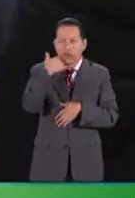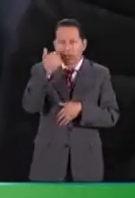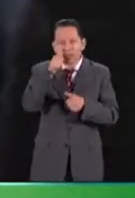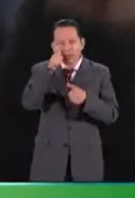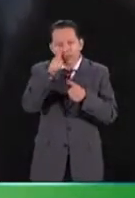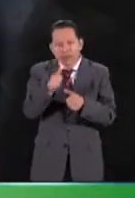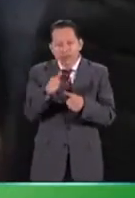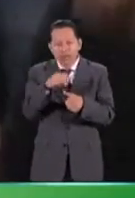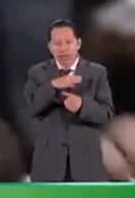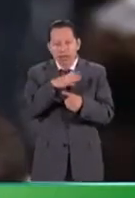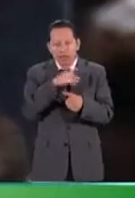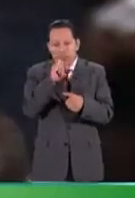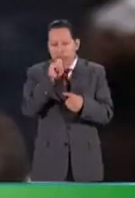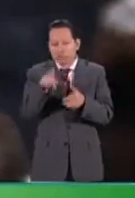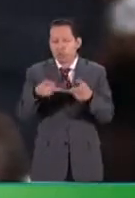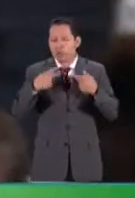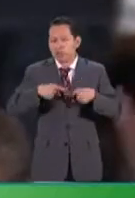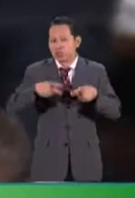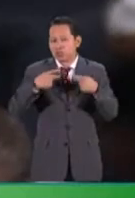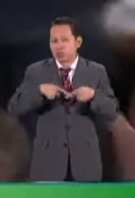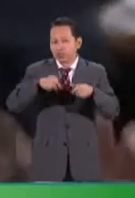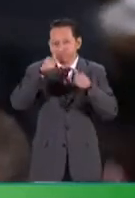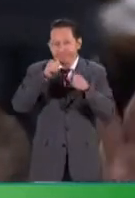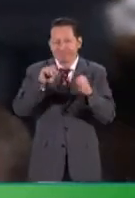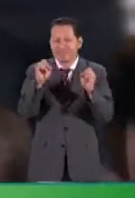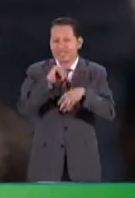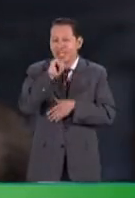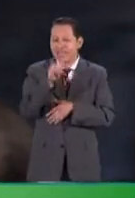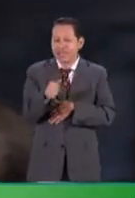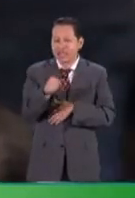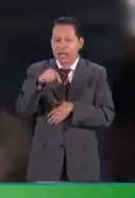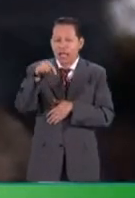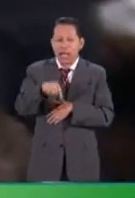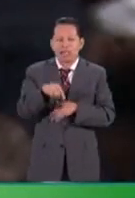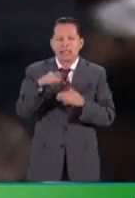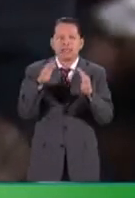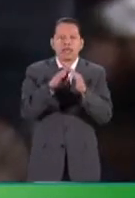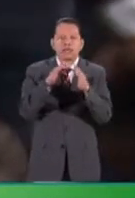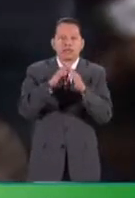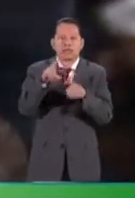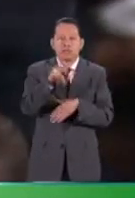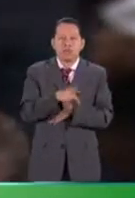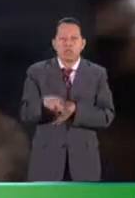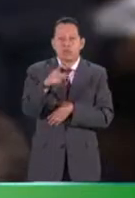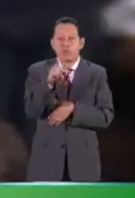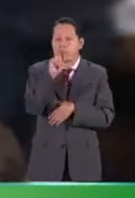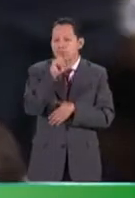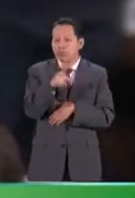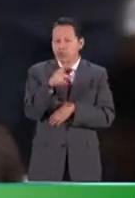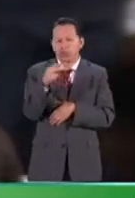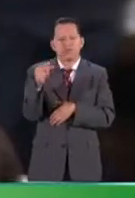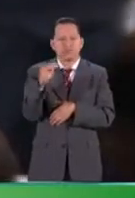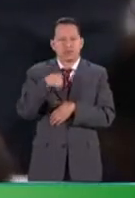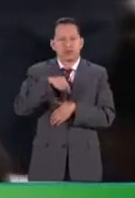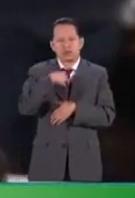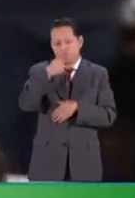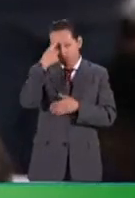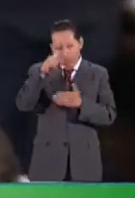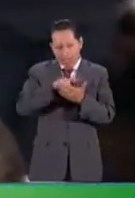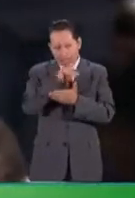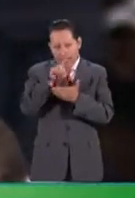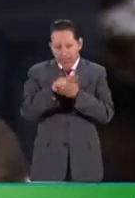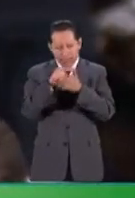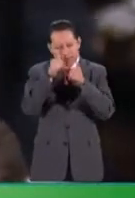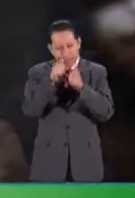las exigencias de la ciudadanía. Aquí, en la Casa del Pueblo, estamos para legislar escuchando